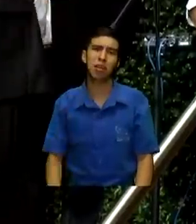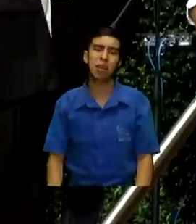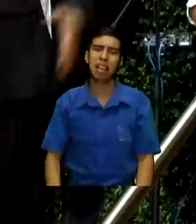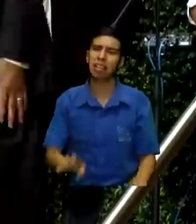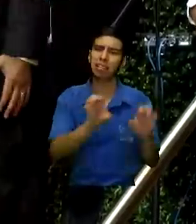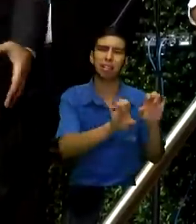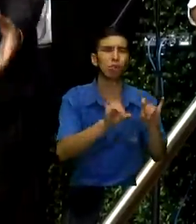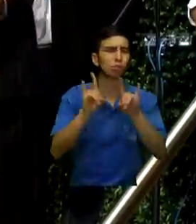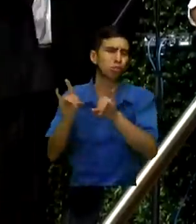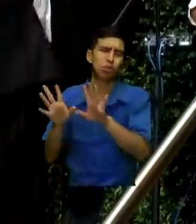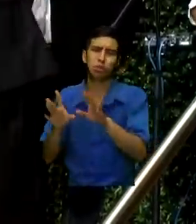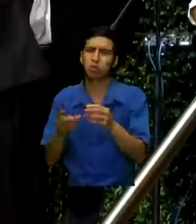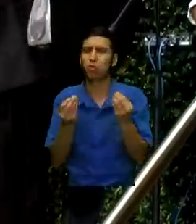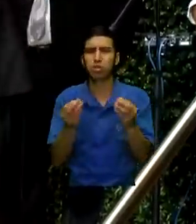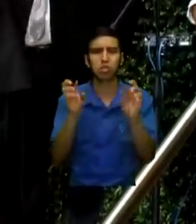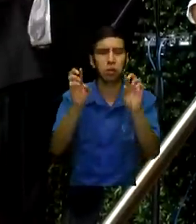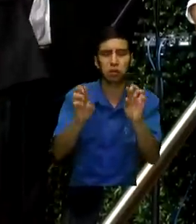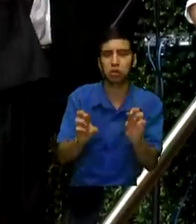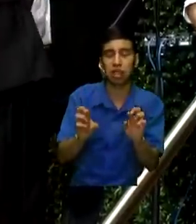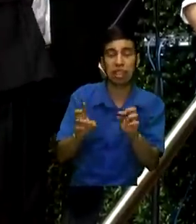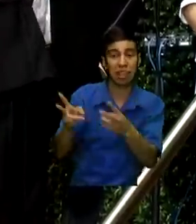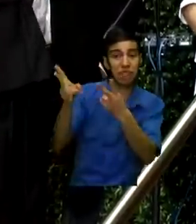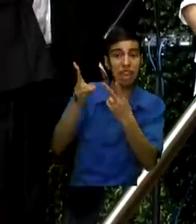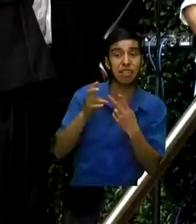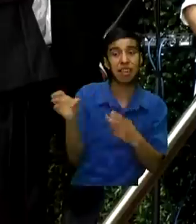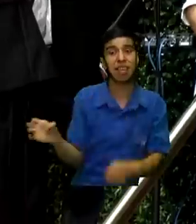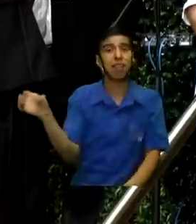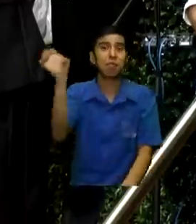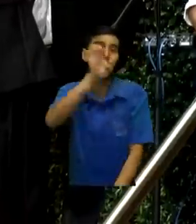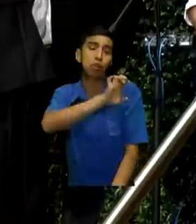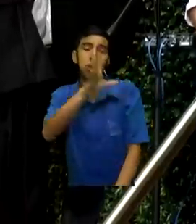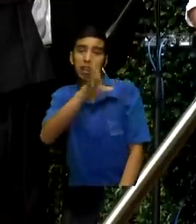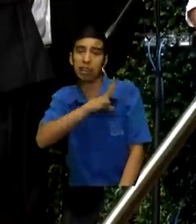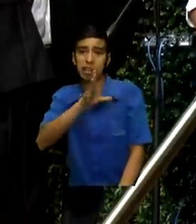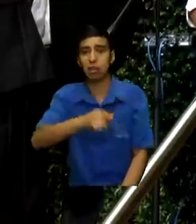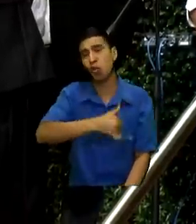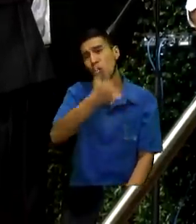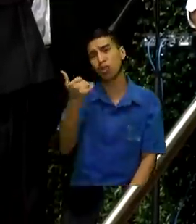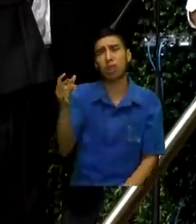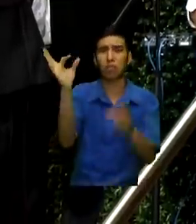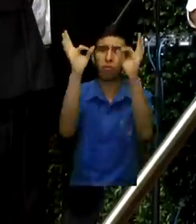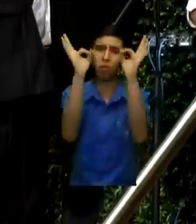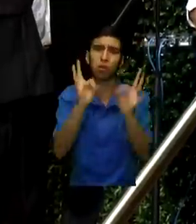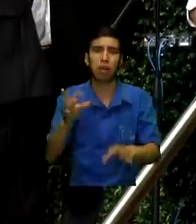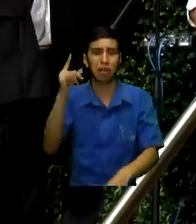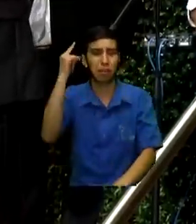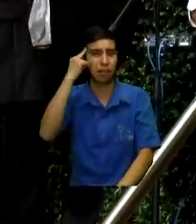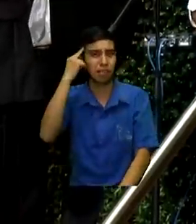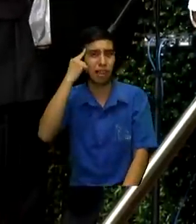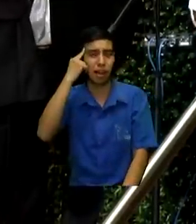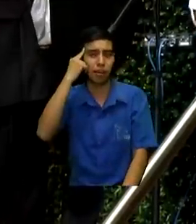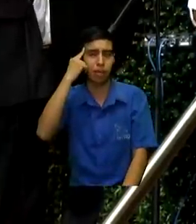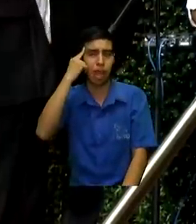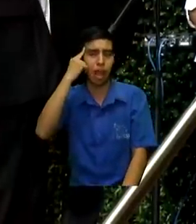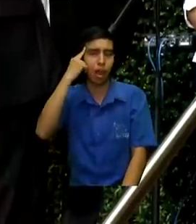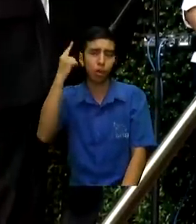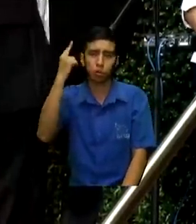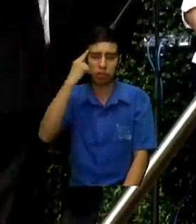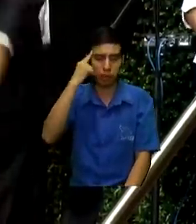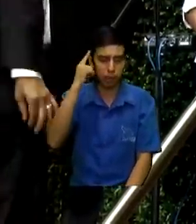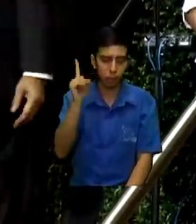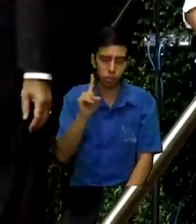hay un montón de gente que viene de Europa que tiene otra mentalidad. Sus pensamientos no son nuestros pensamientos tampoco,